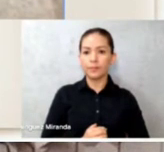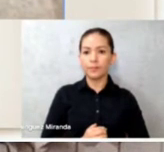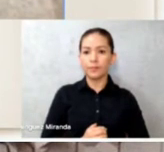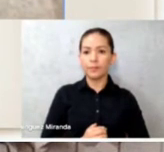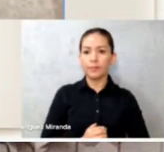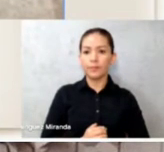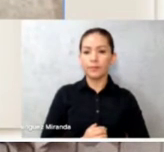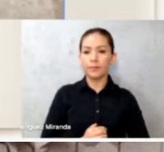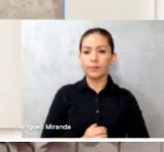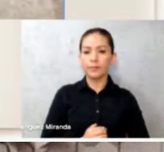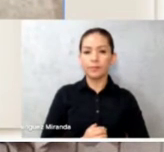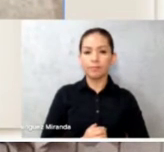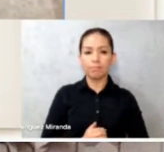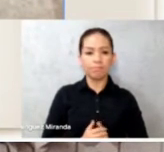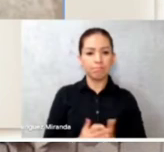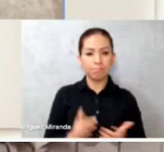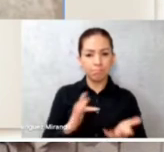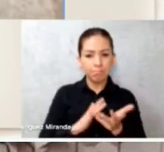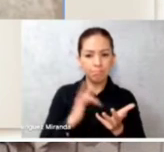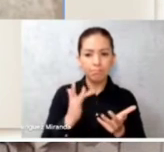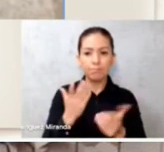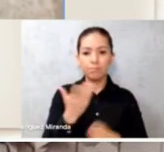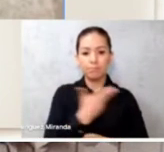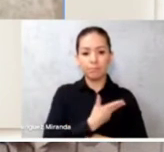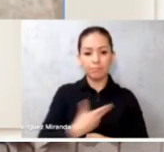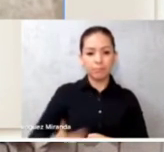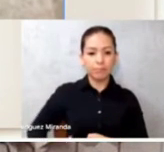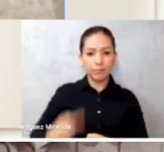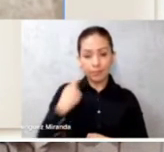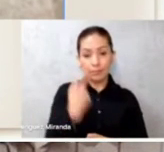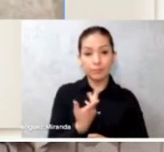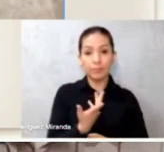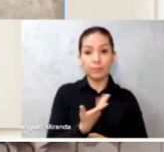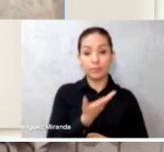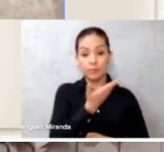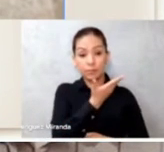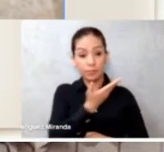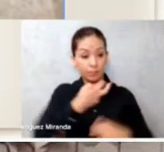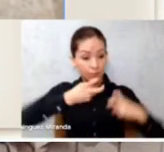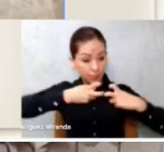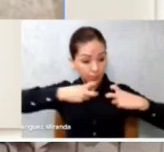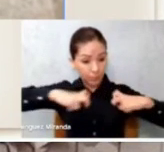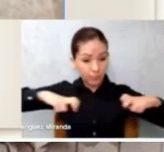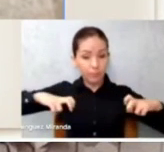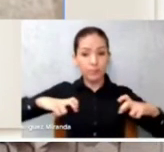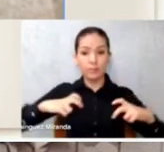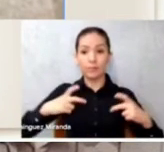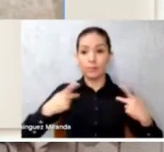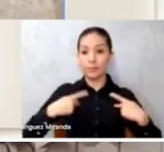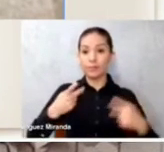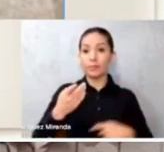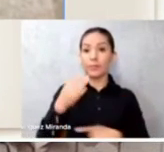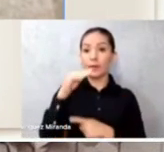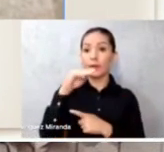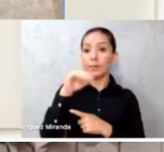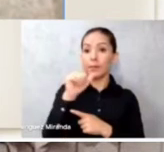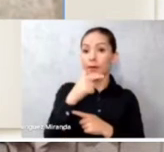Gracias, con la venia, presidente, y con el permiso de la magistrada y